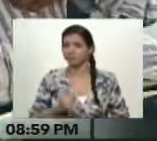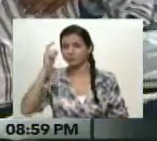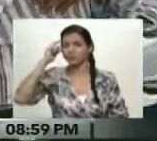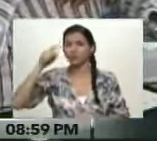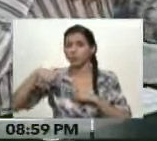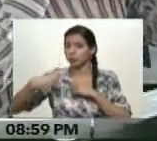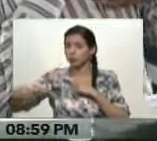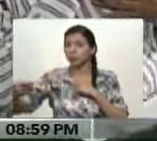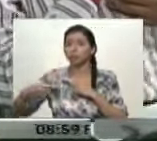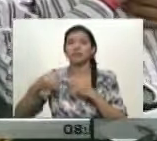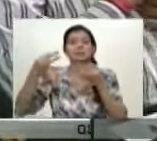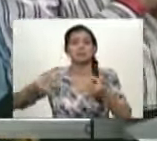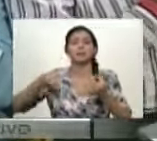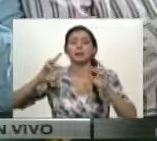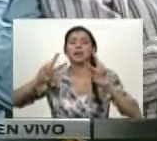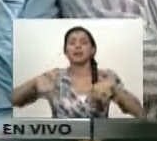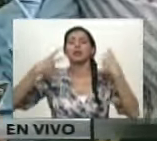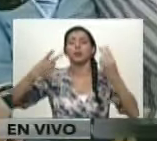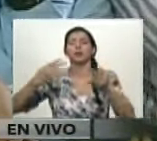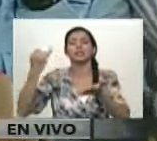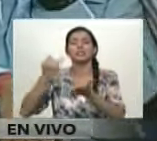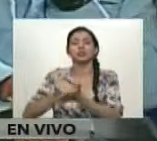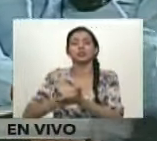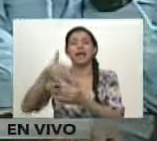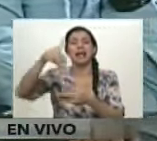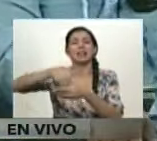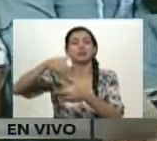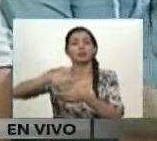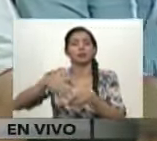el registro electoral abierto y permanente